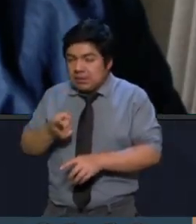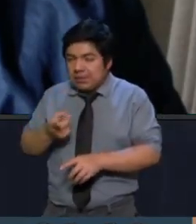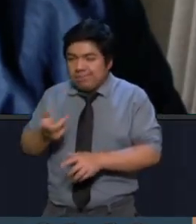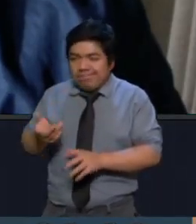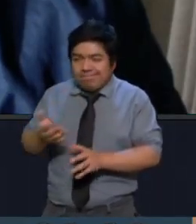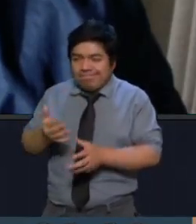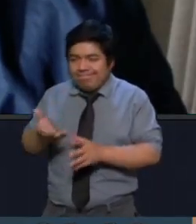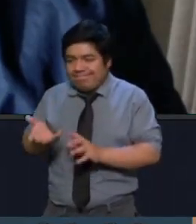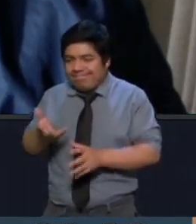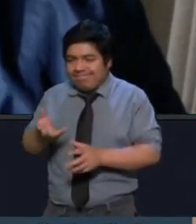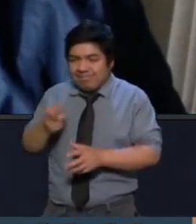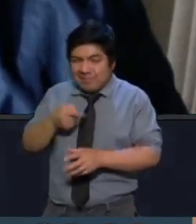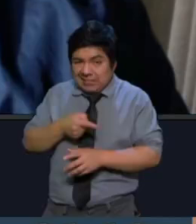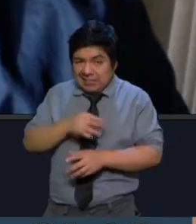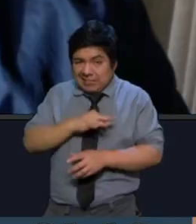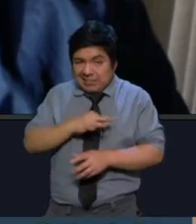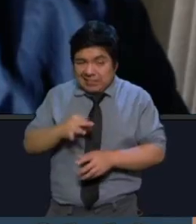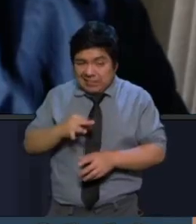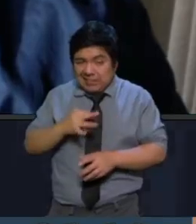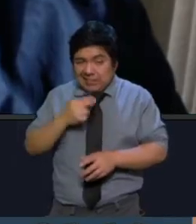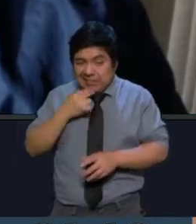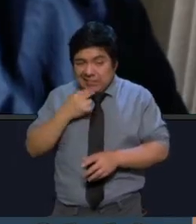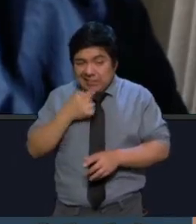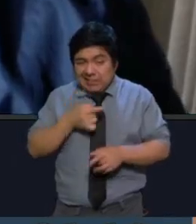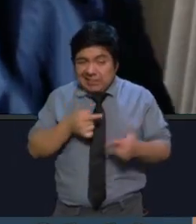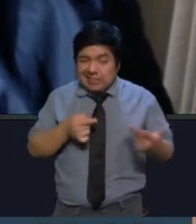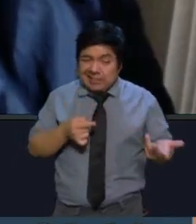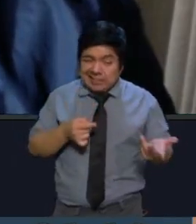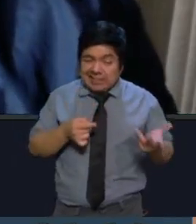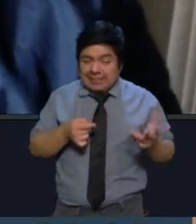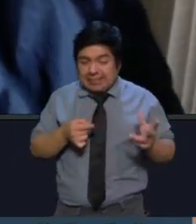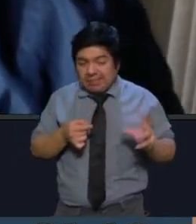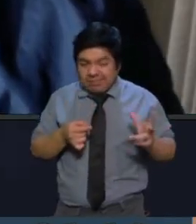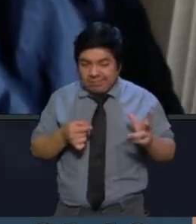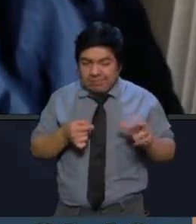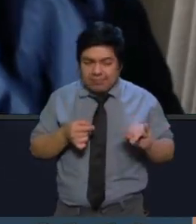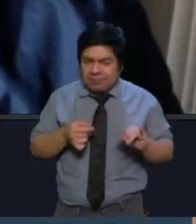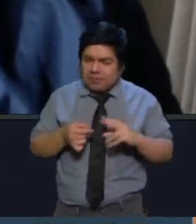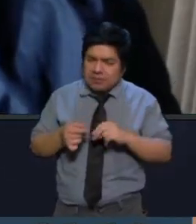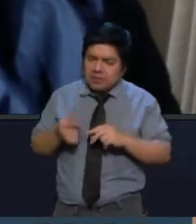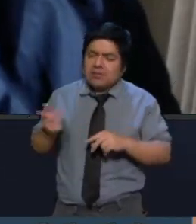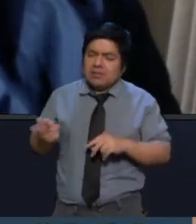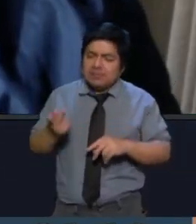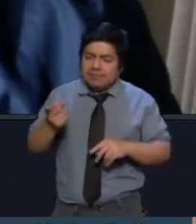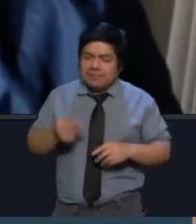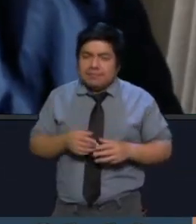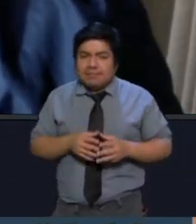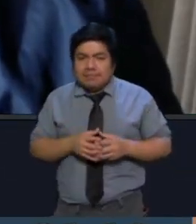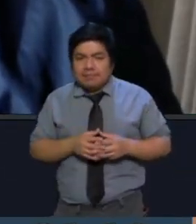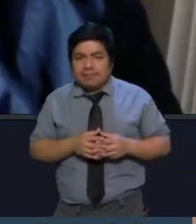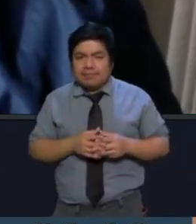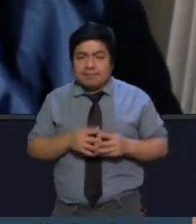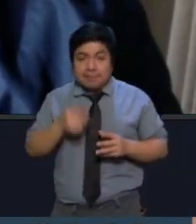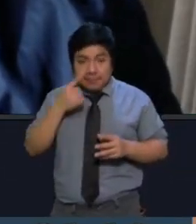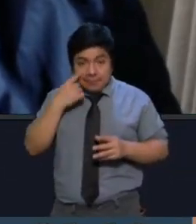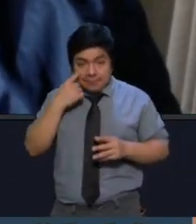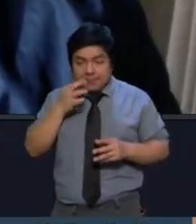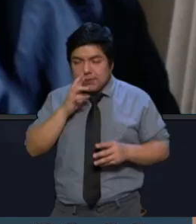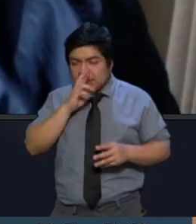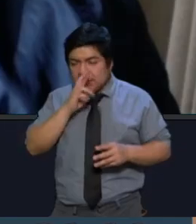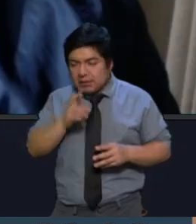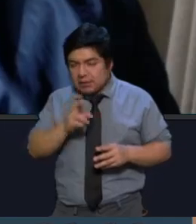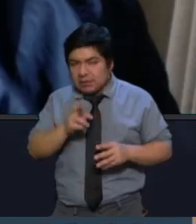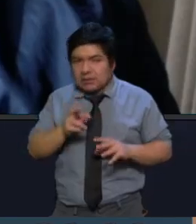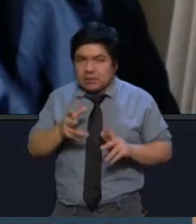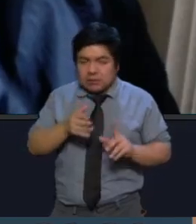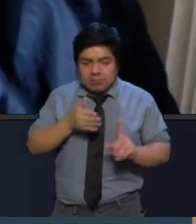ve que esa sea una alternativa viable? Mira, si vemos la solución de manera